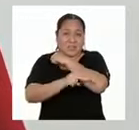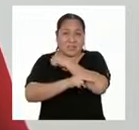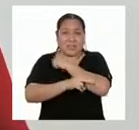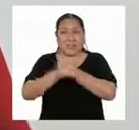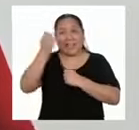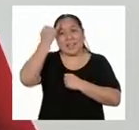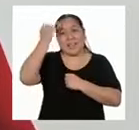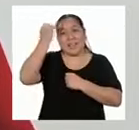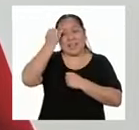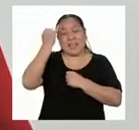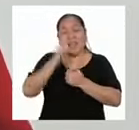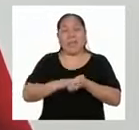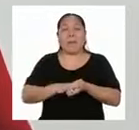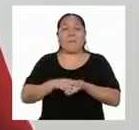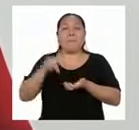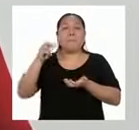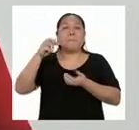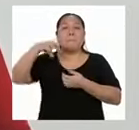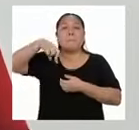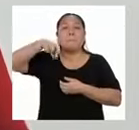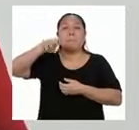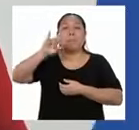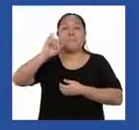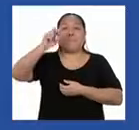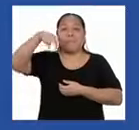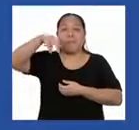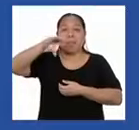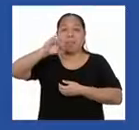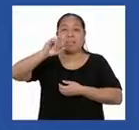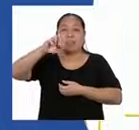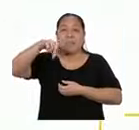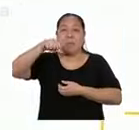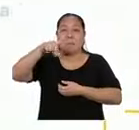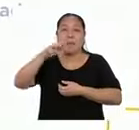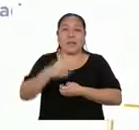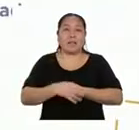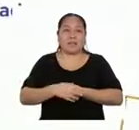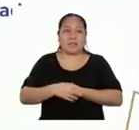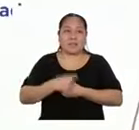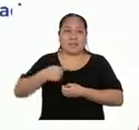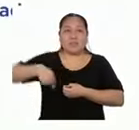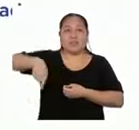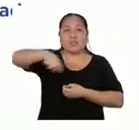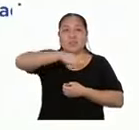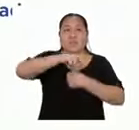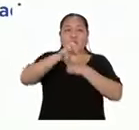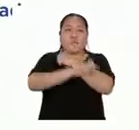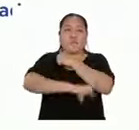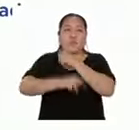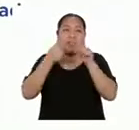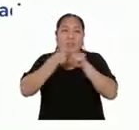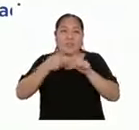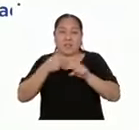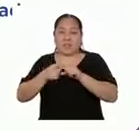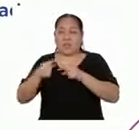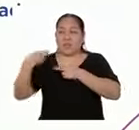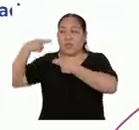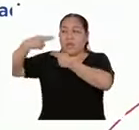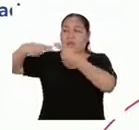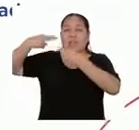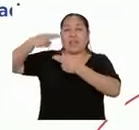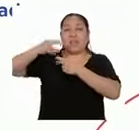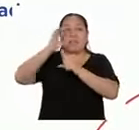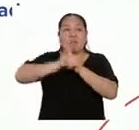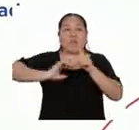la idea principal de todo el texto la tiene? Somos un país diverso con una herencia cultural que